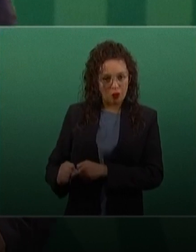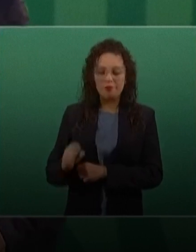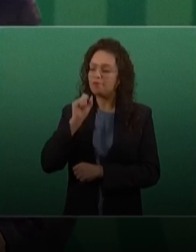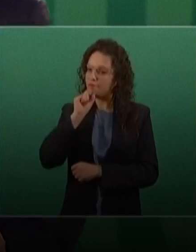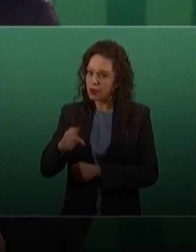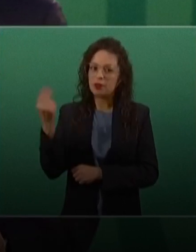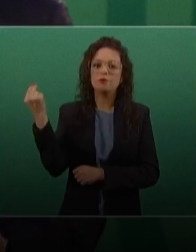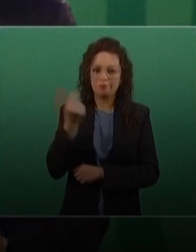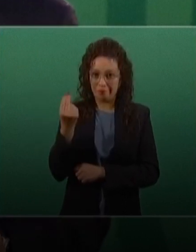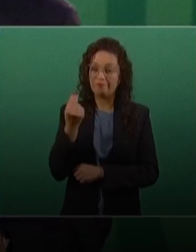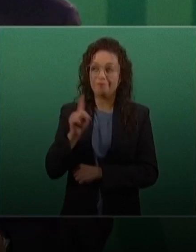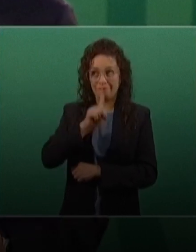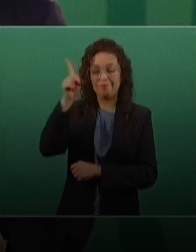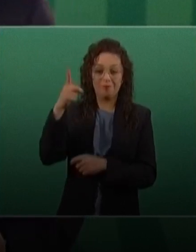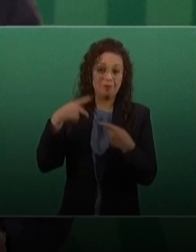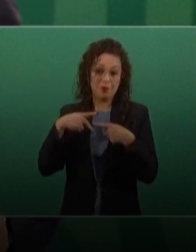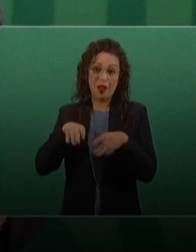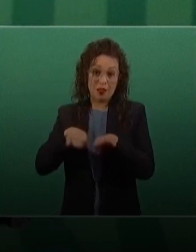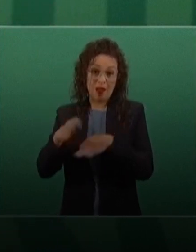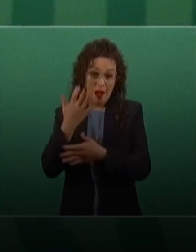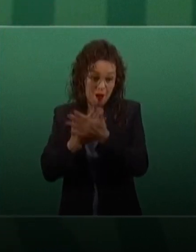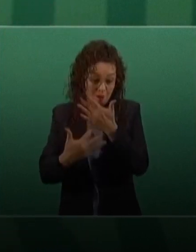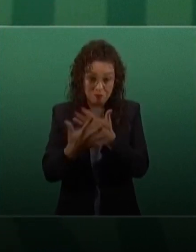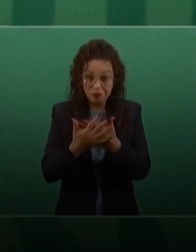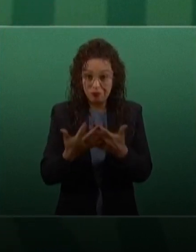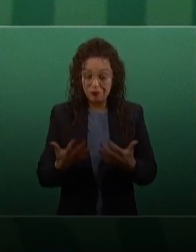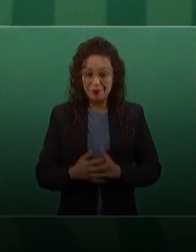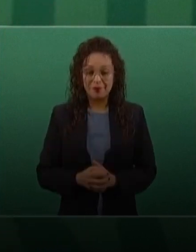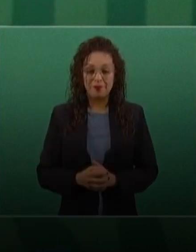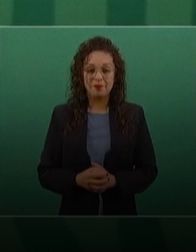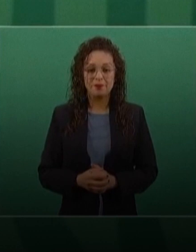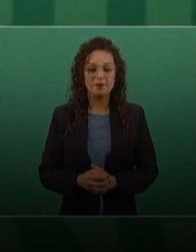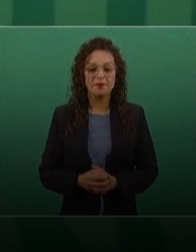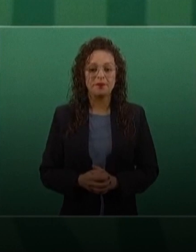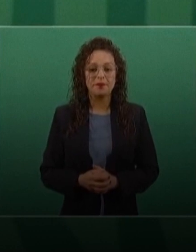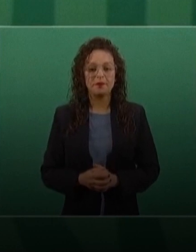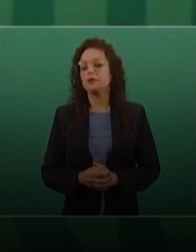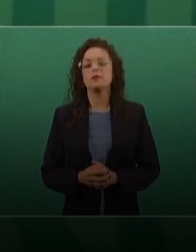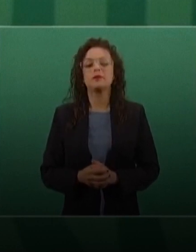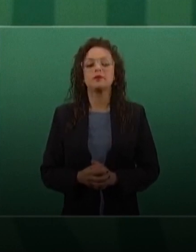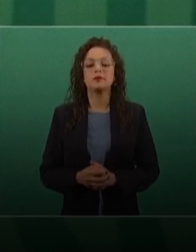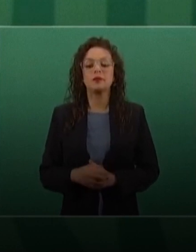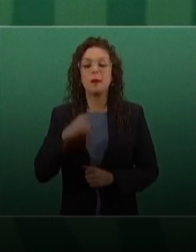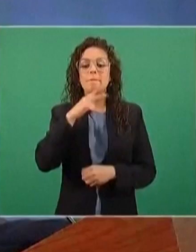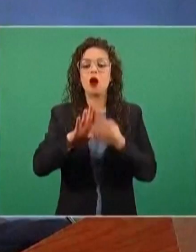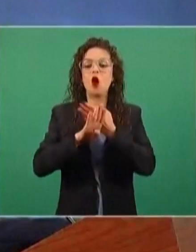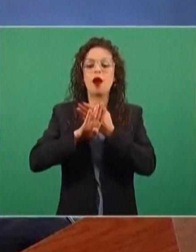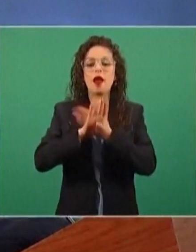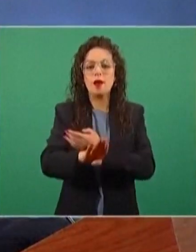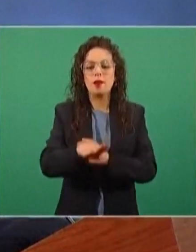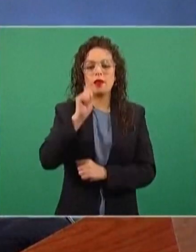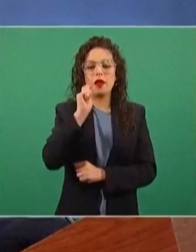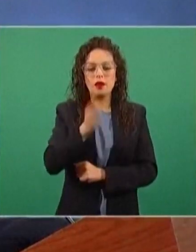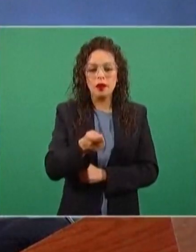en vez de la la ilegalidad, por